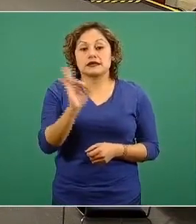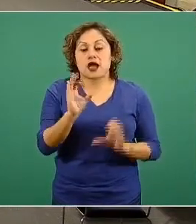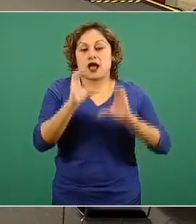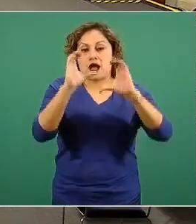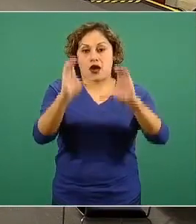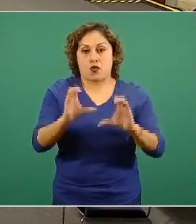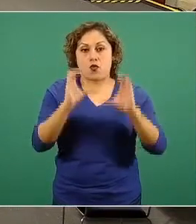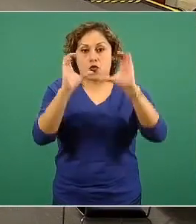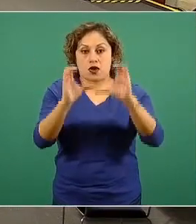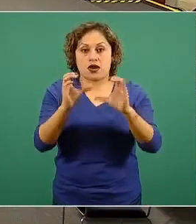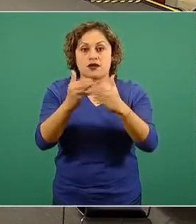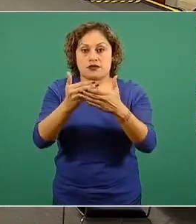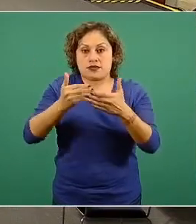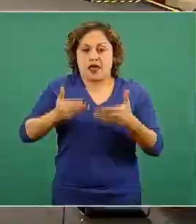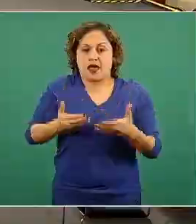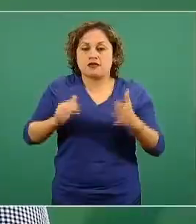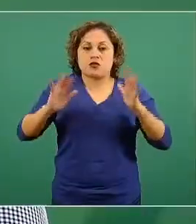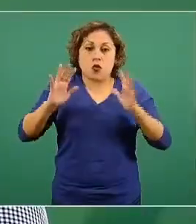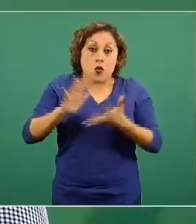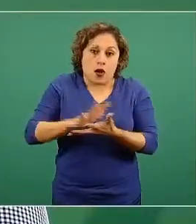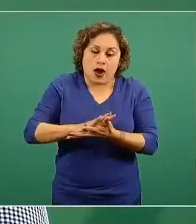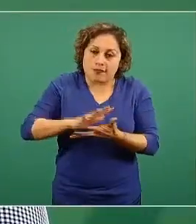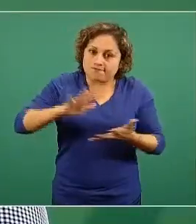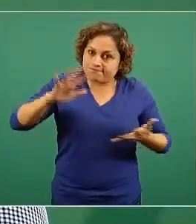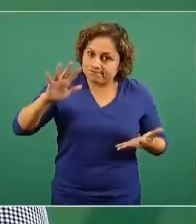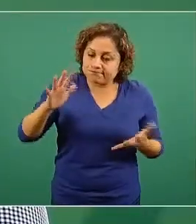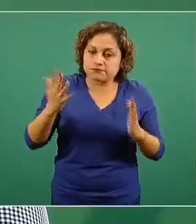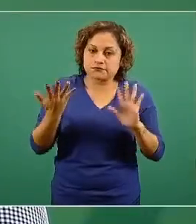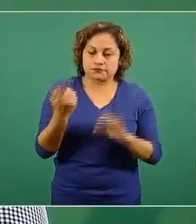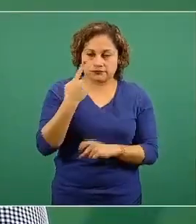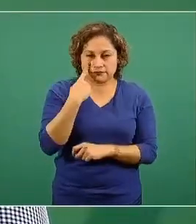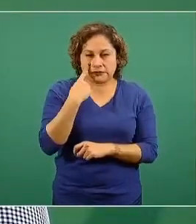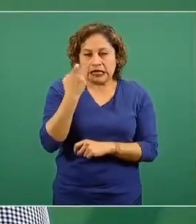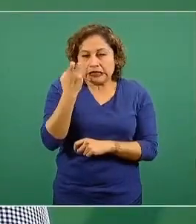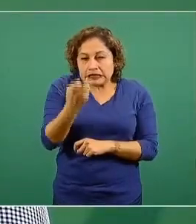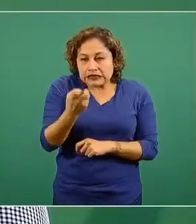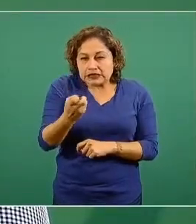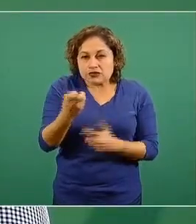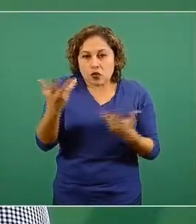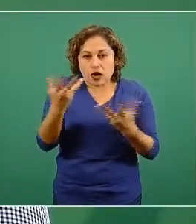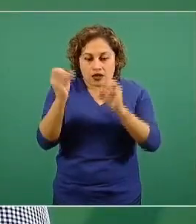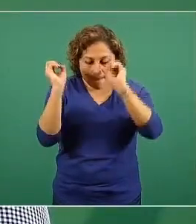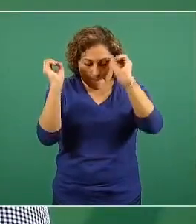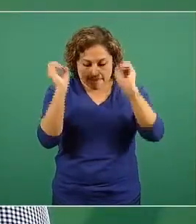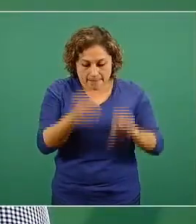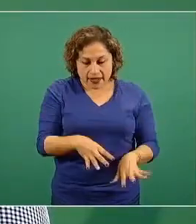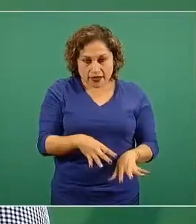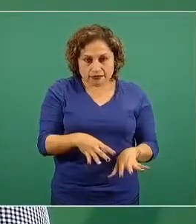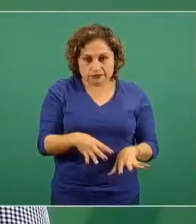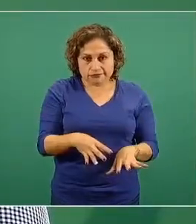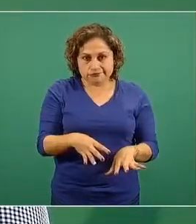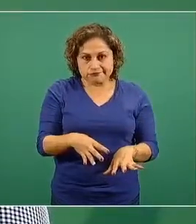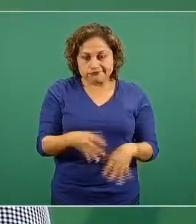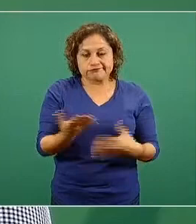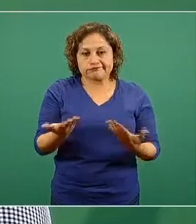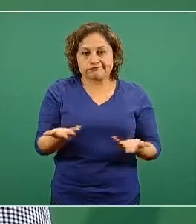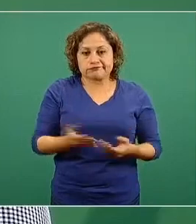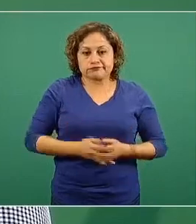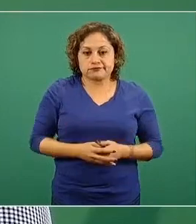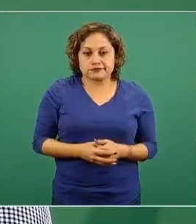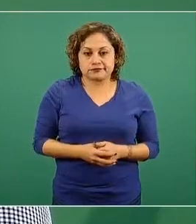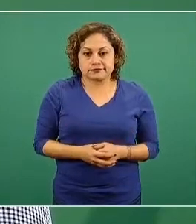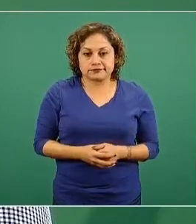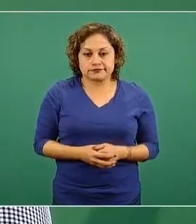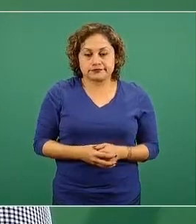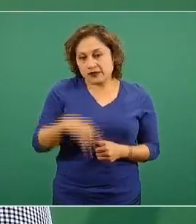precaución de mucha magnitud, es decir, una acción que en su momento pretendería realizar